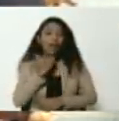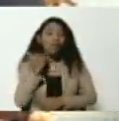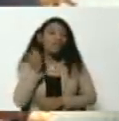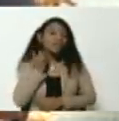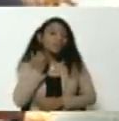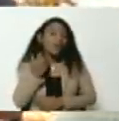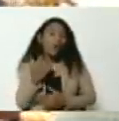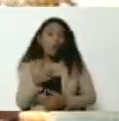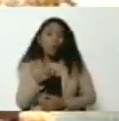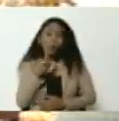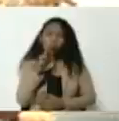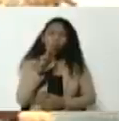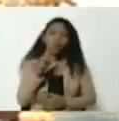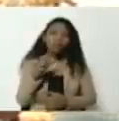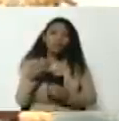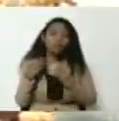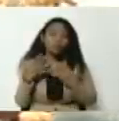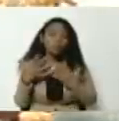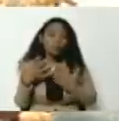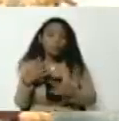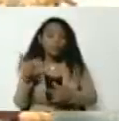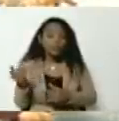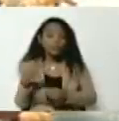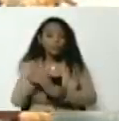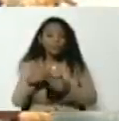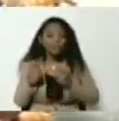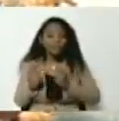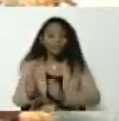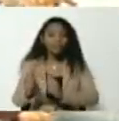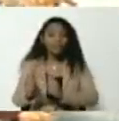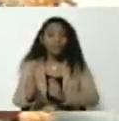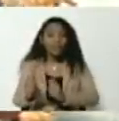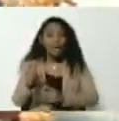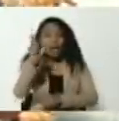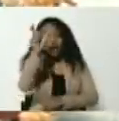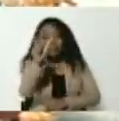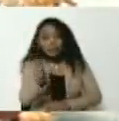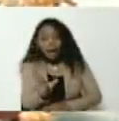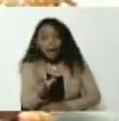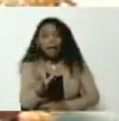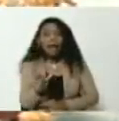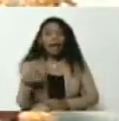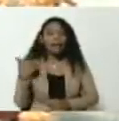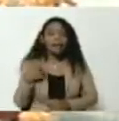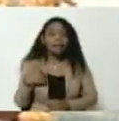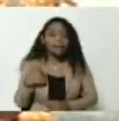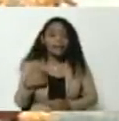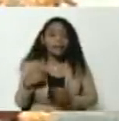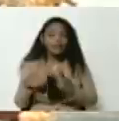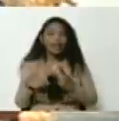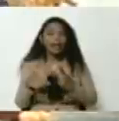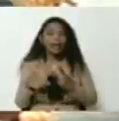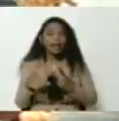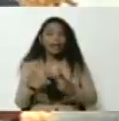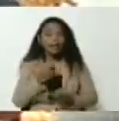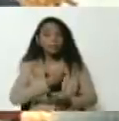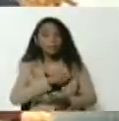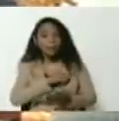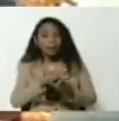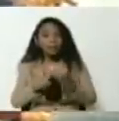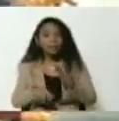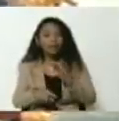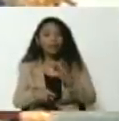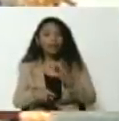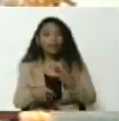enfermedad catastrófica, así llamadas, para ser intervenidos en Italia, en Argentina, en Madrid,